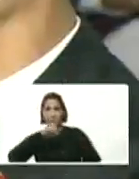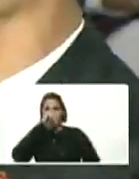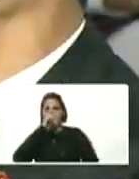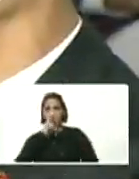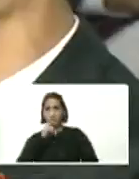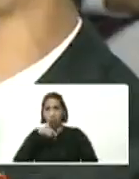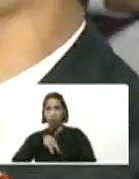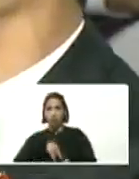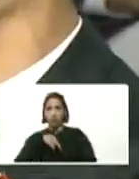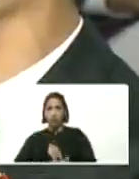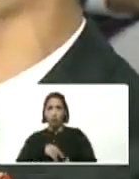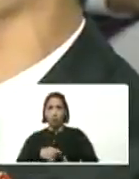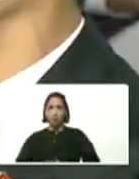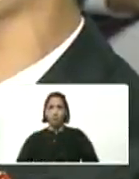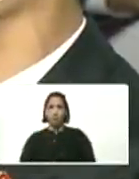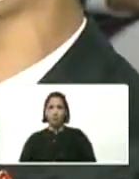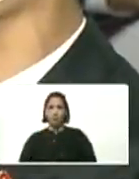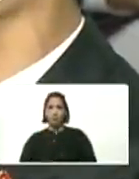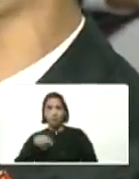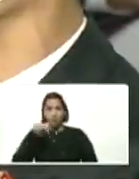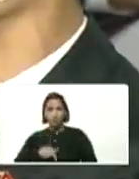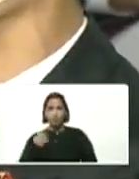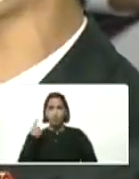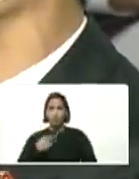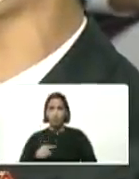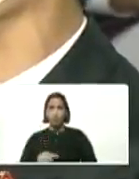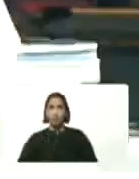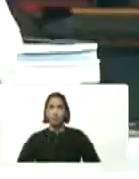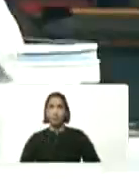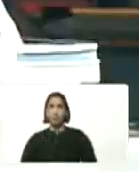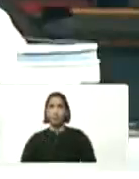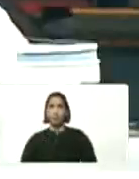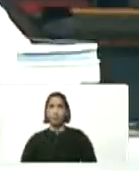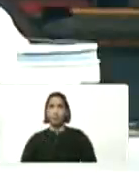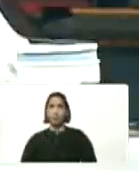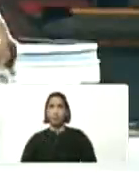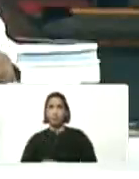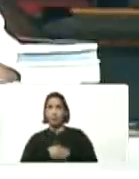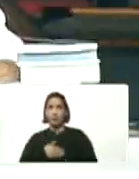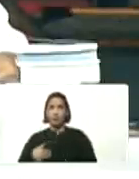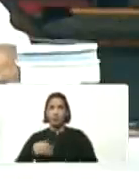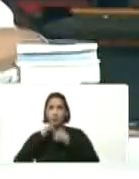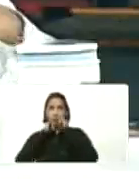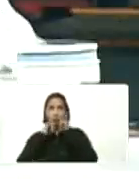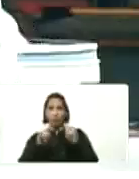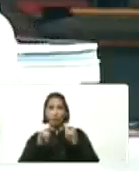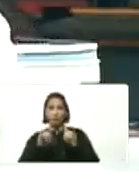Carabobo. Y aquí tenemos precisamente, quiero anunciar